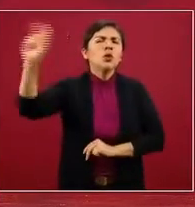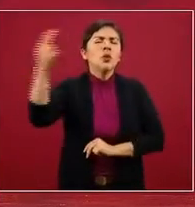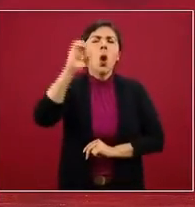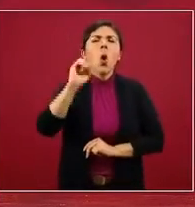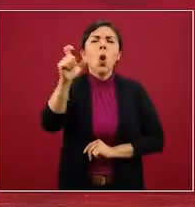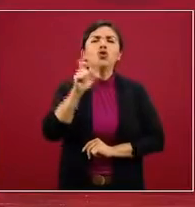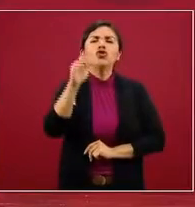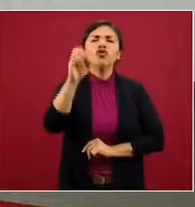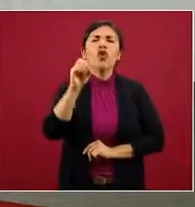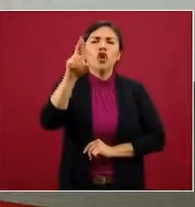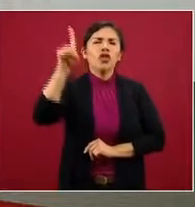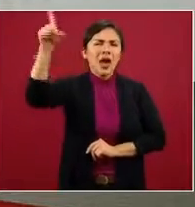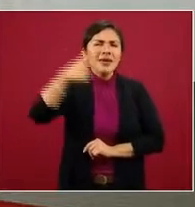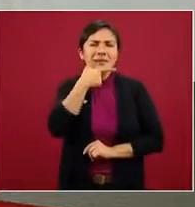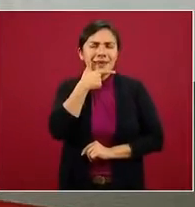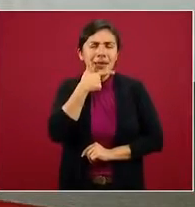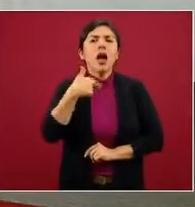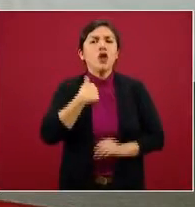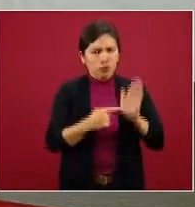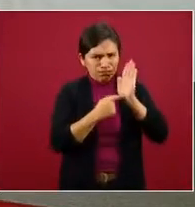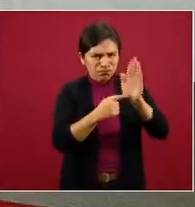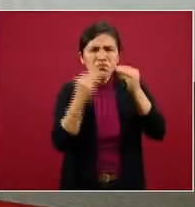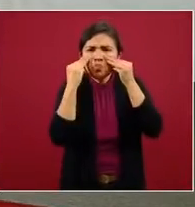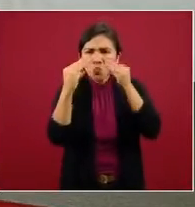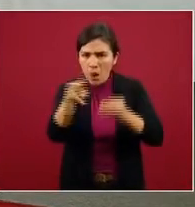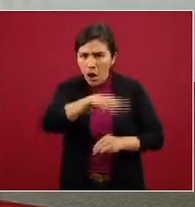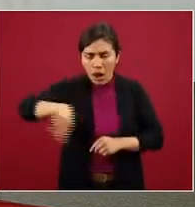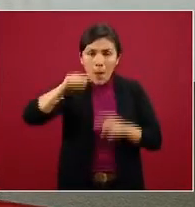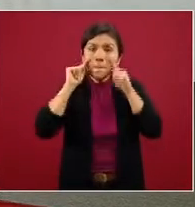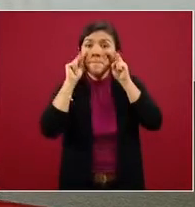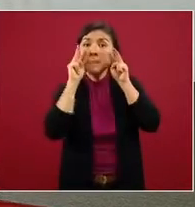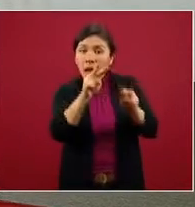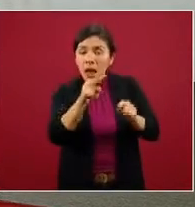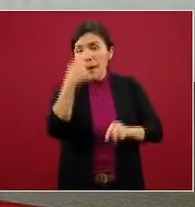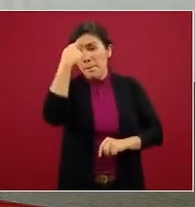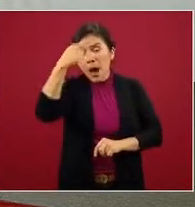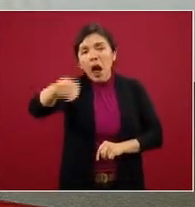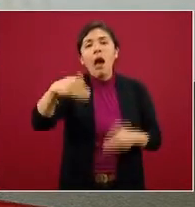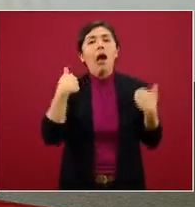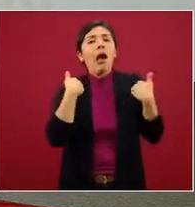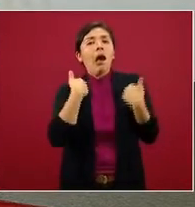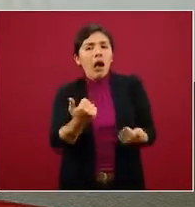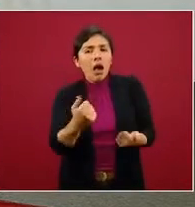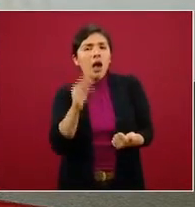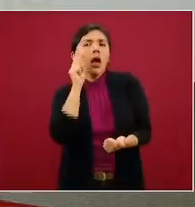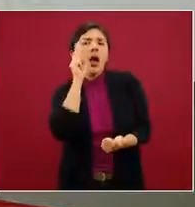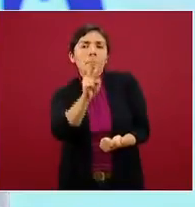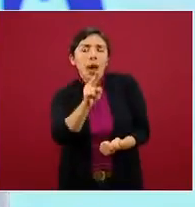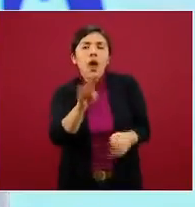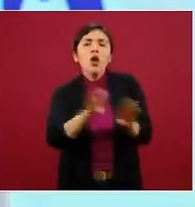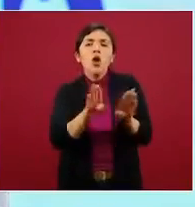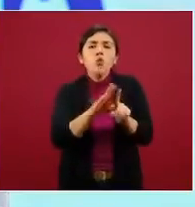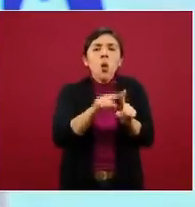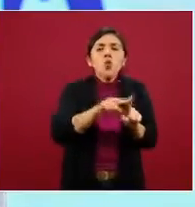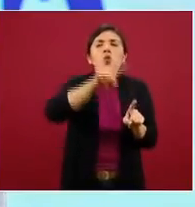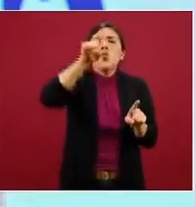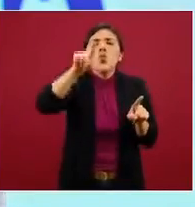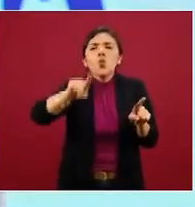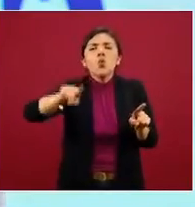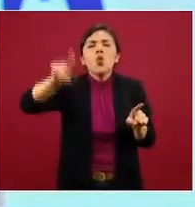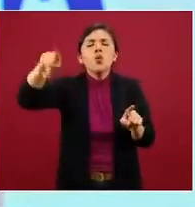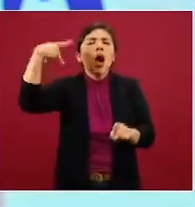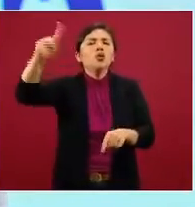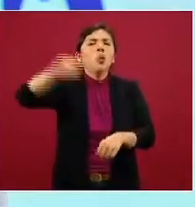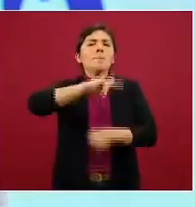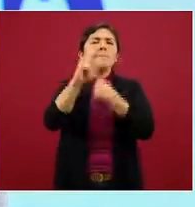de Oxford en Inglaterra, y les vamos a mostrar, para que las tengamos presentes, la curva epidémica de varios